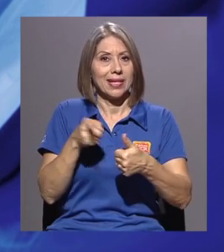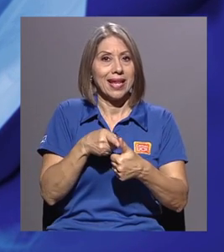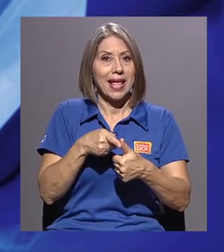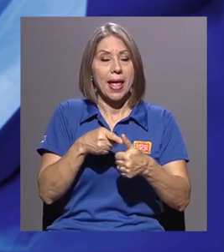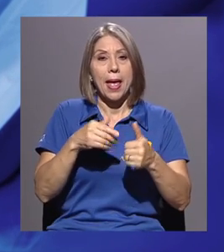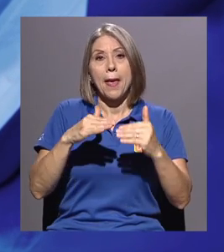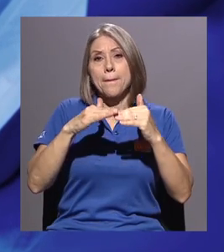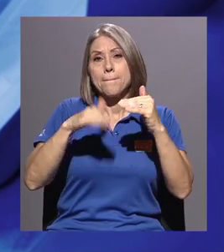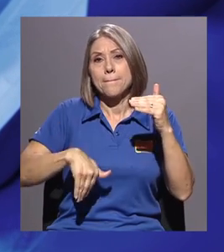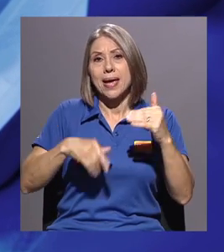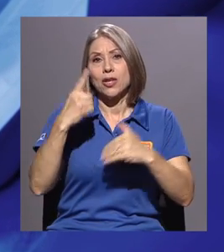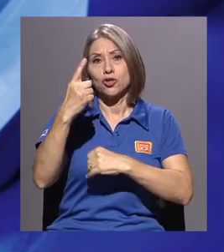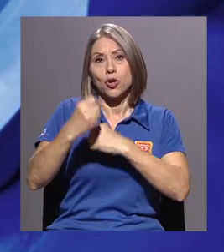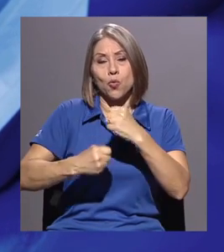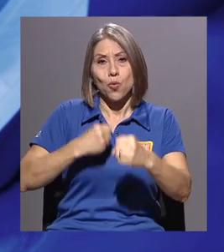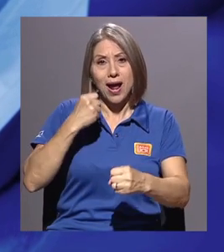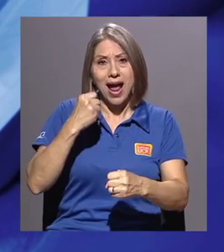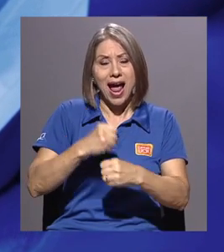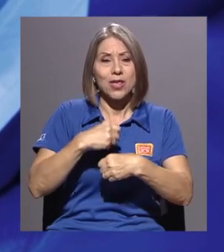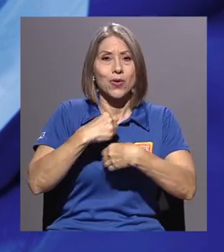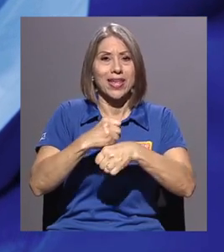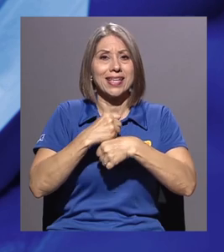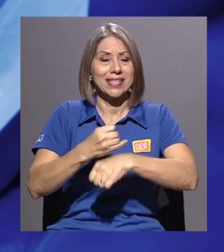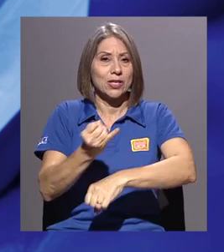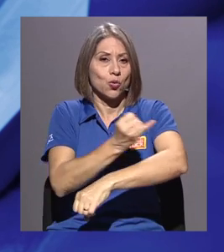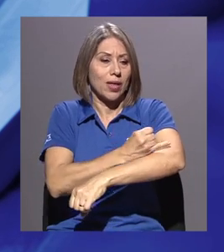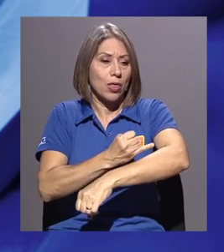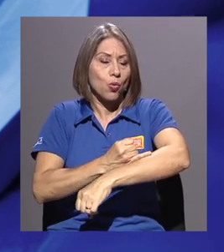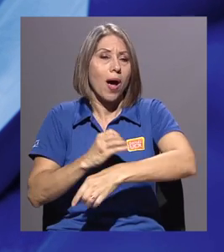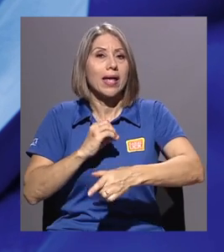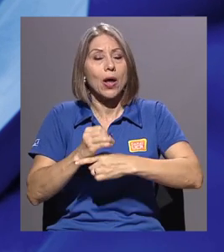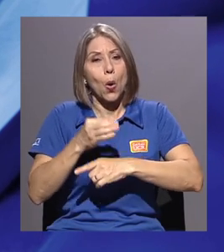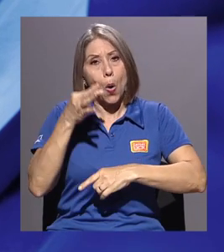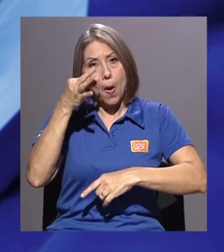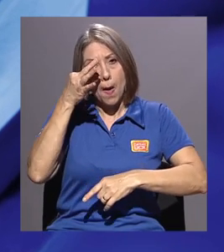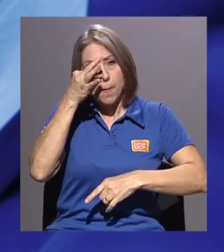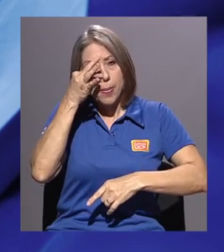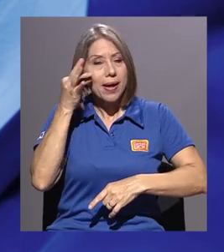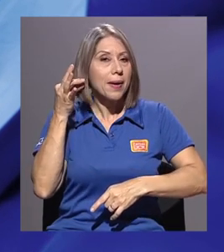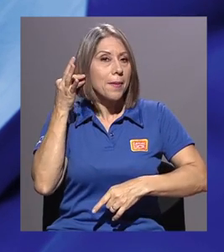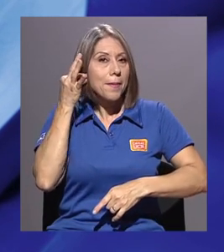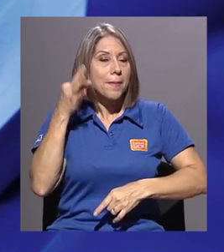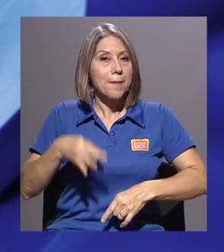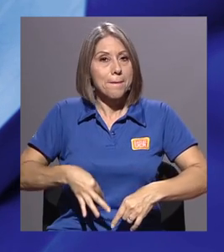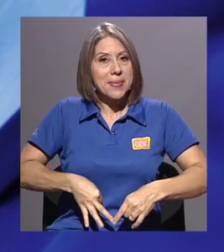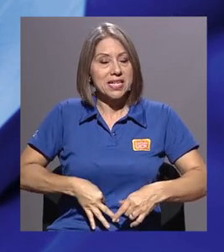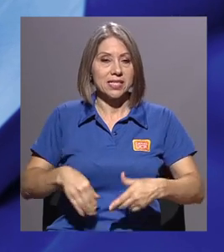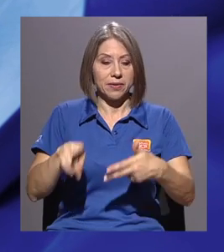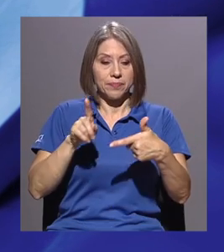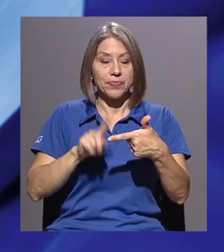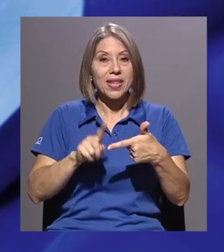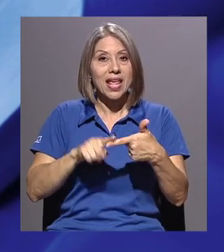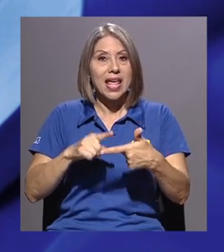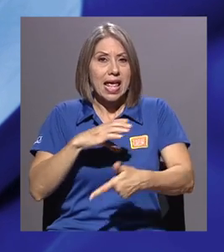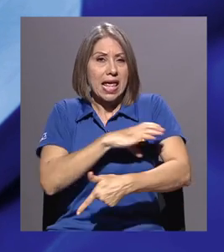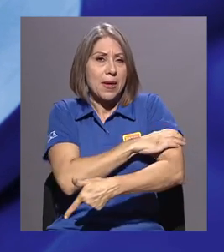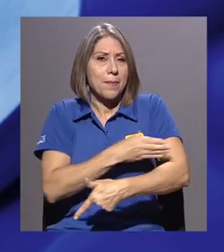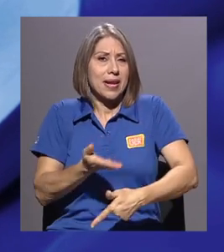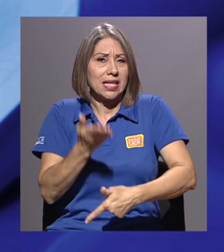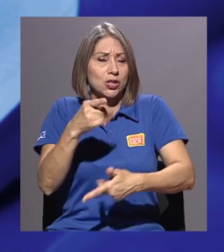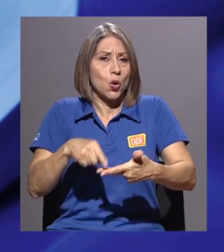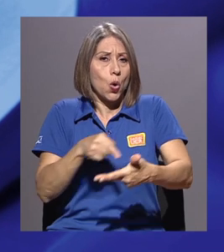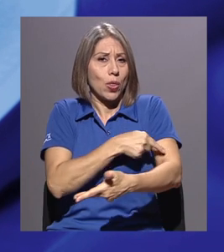menos de un año de haberse hecho un tatuaje o piercing. Si padece de hipertensión, diabetes, si